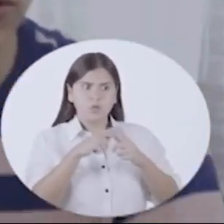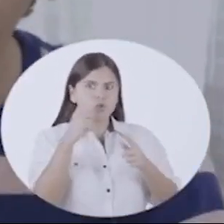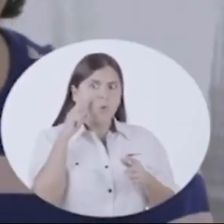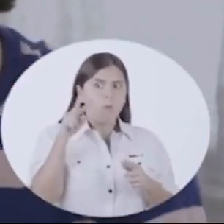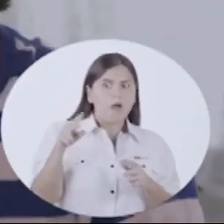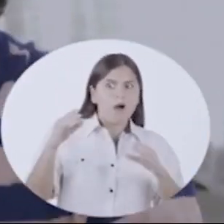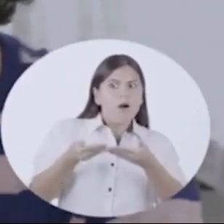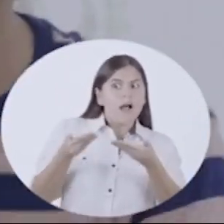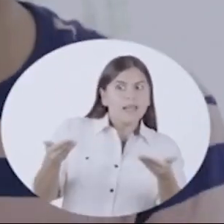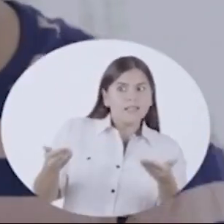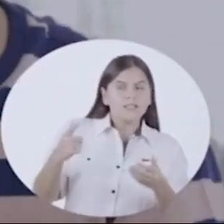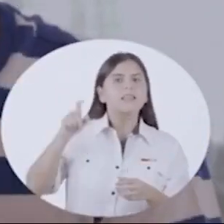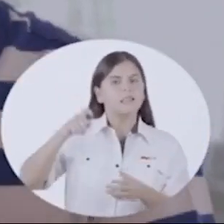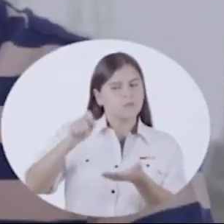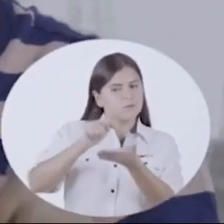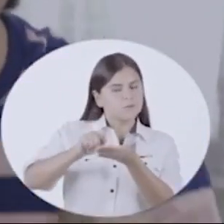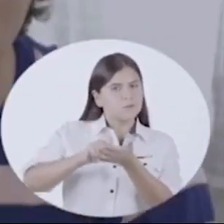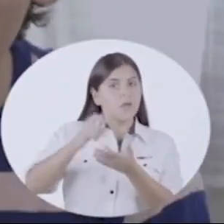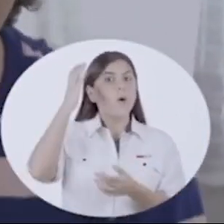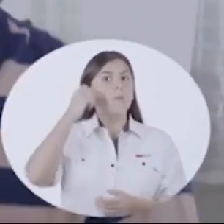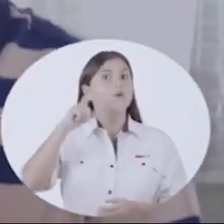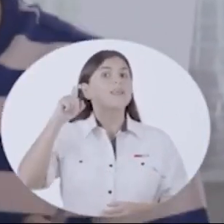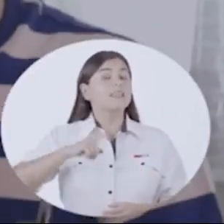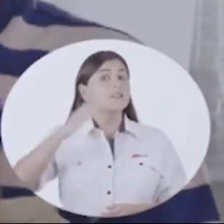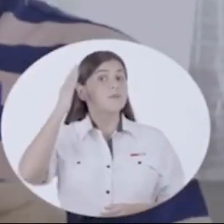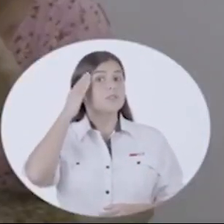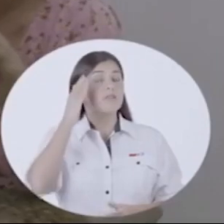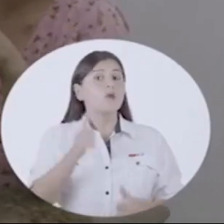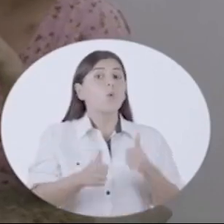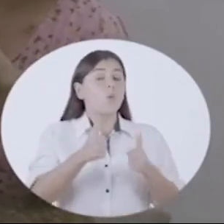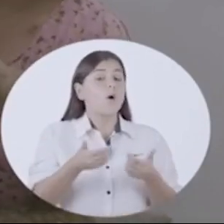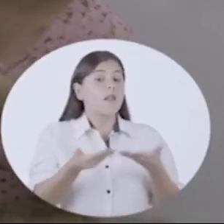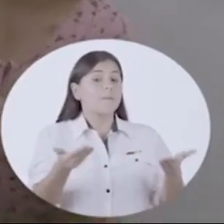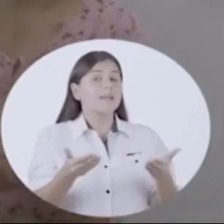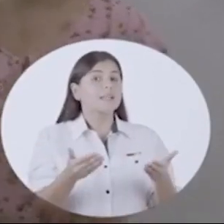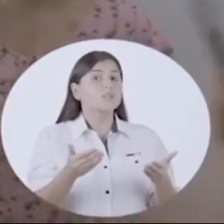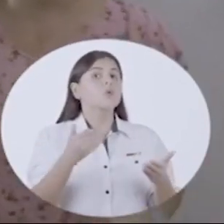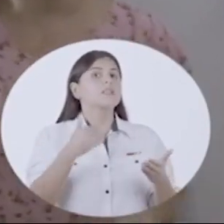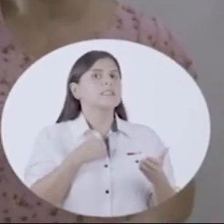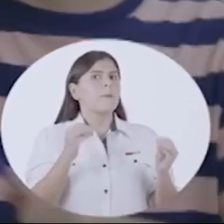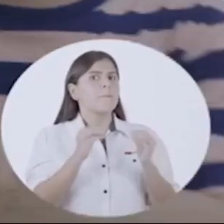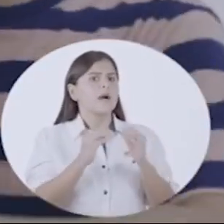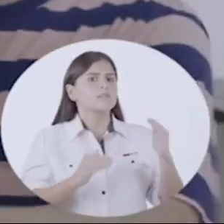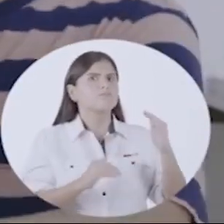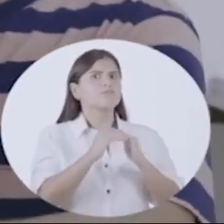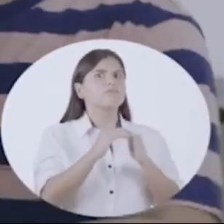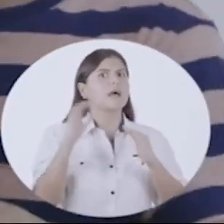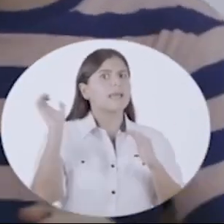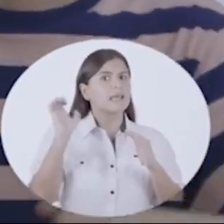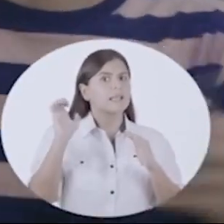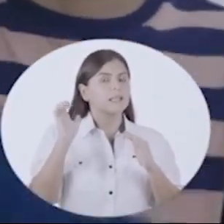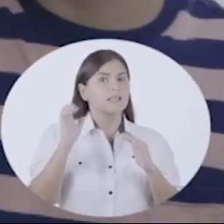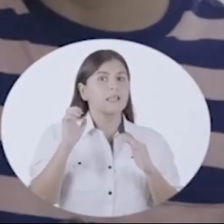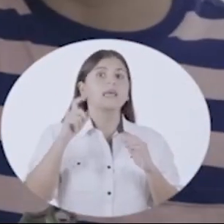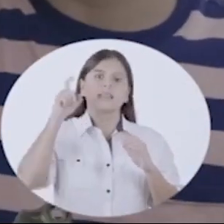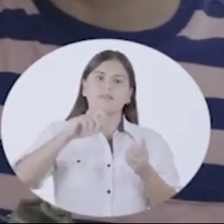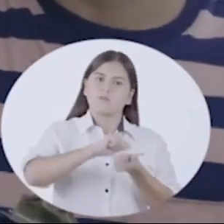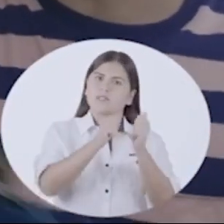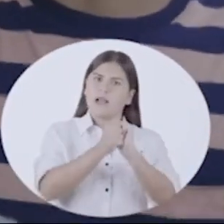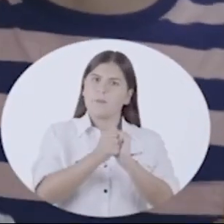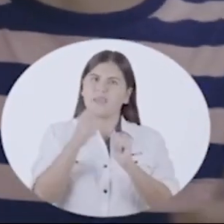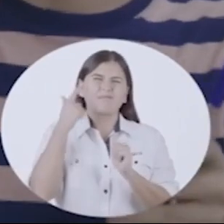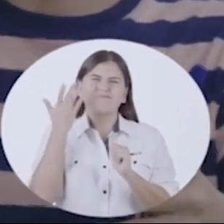el Valle Central. Según los registros del Instituto Meteorológico Nacional, entre la madrugada y la mañana de este viernes se registró